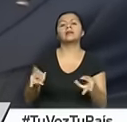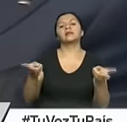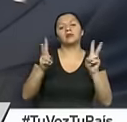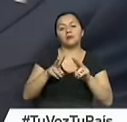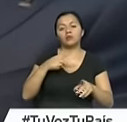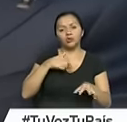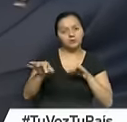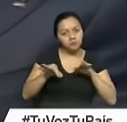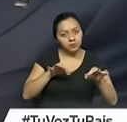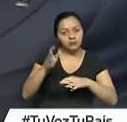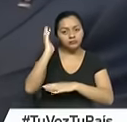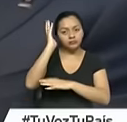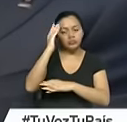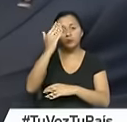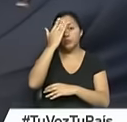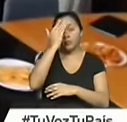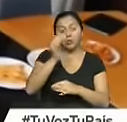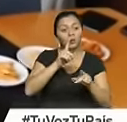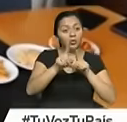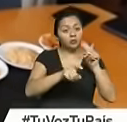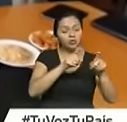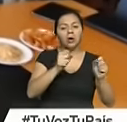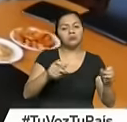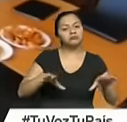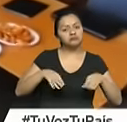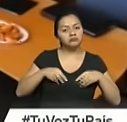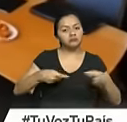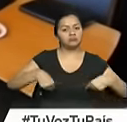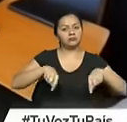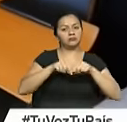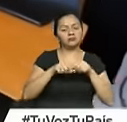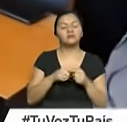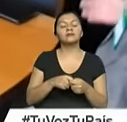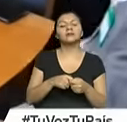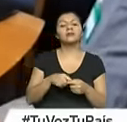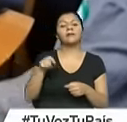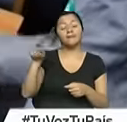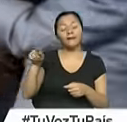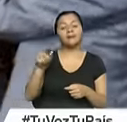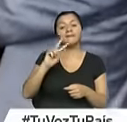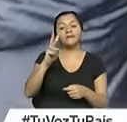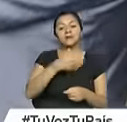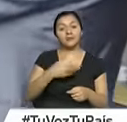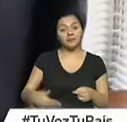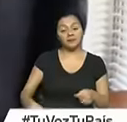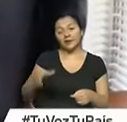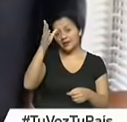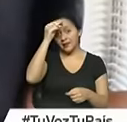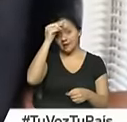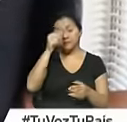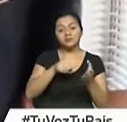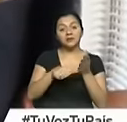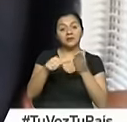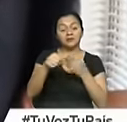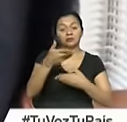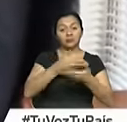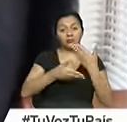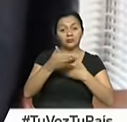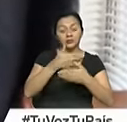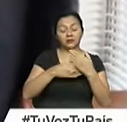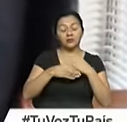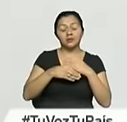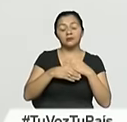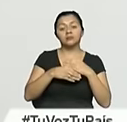de consulta para ver cómo evoluciona nuestra economía. En este contexto, Casinelli y el vicepresidente Jorge Glass se reunieron con el